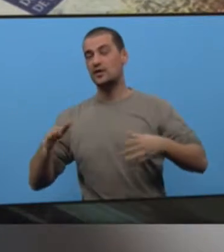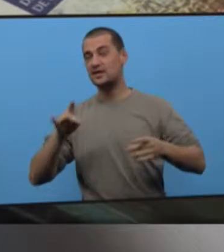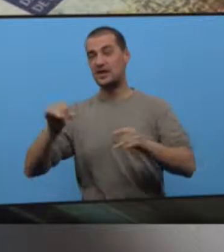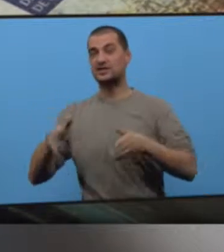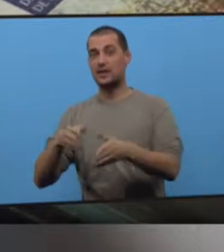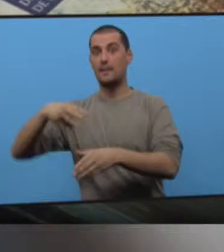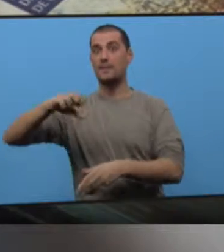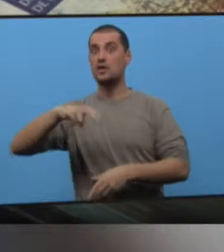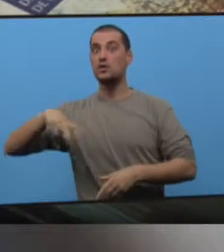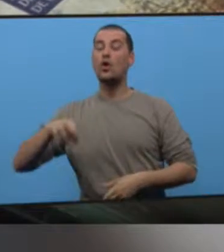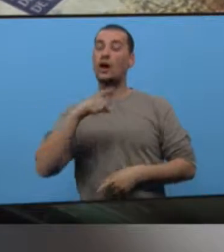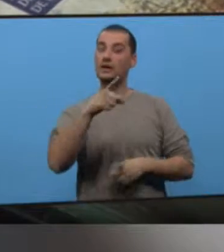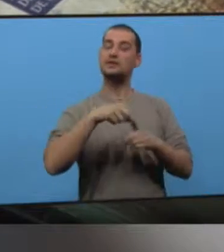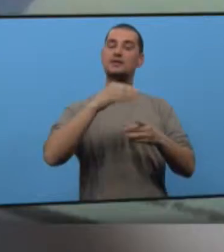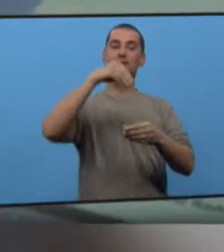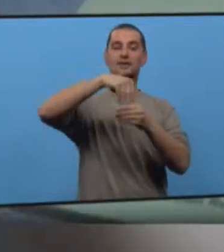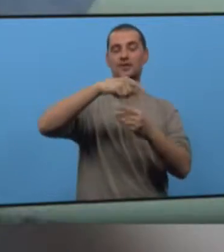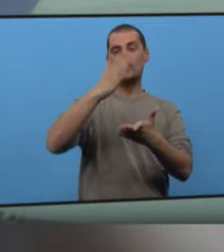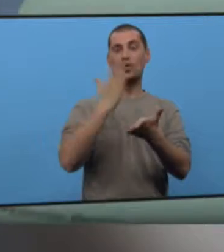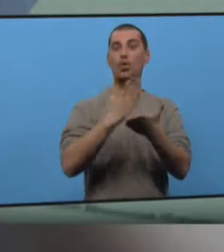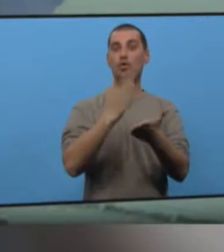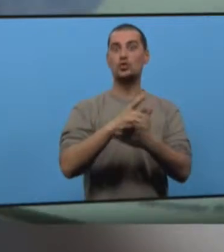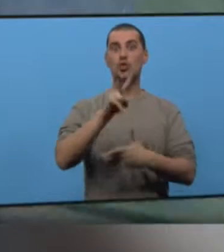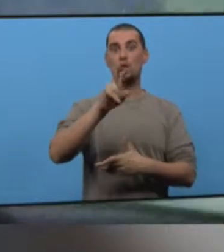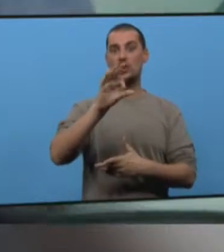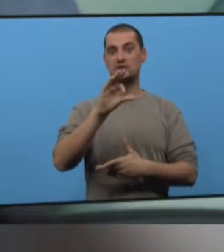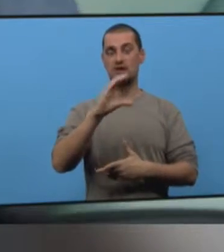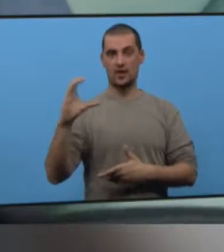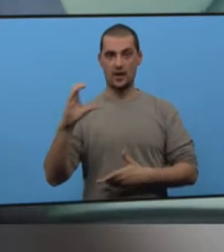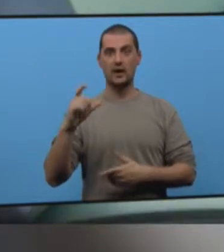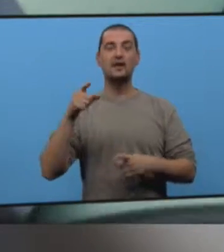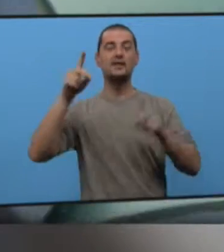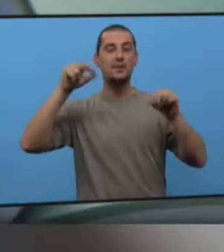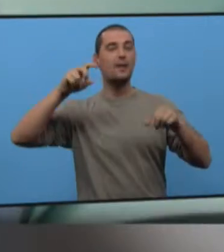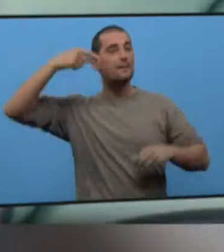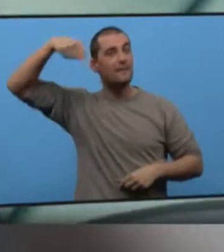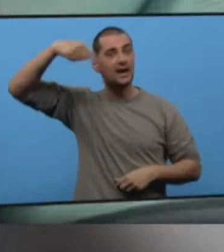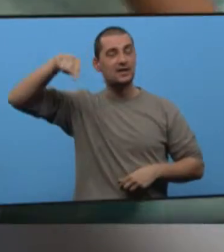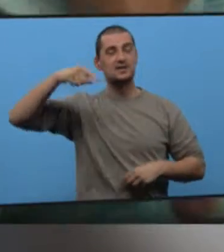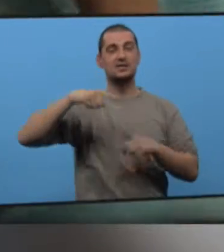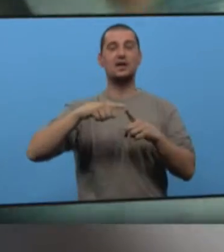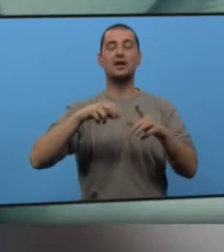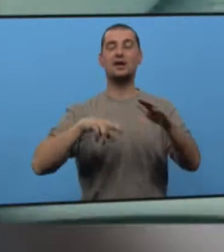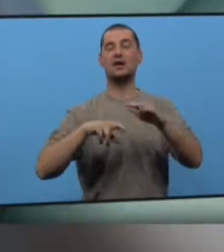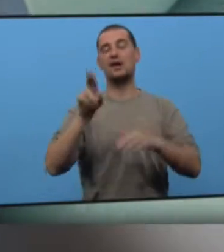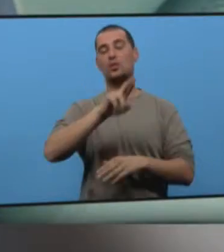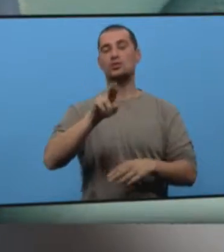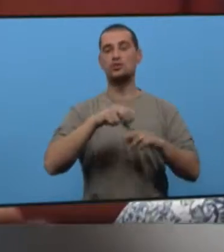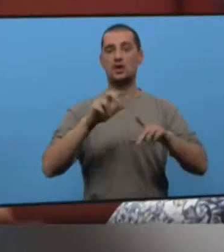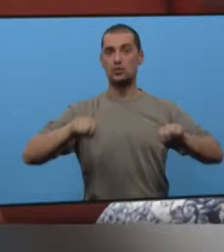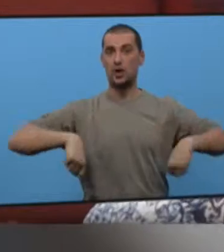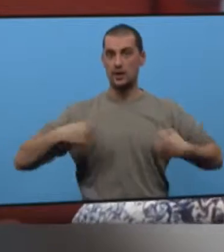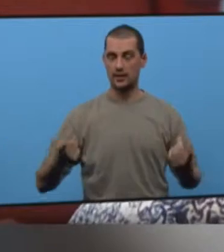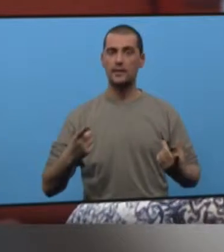recopilan os traballos dos alumnos dun curso da USC. Trátase do máster en Dirección de Actividades Educativas na Natureza, co que colabora a Deputación. A